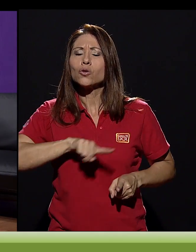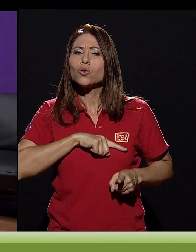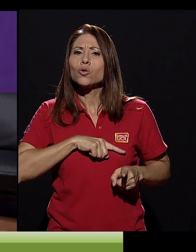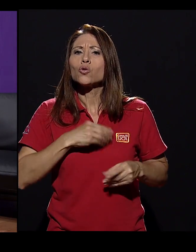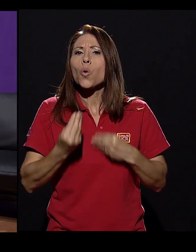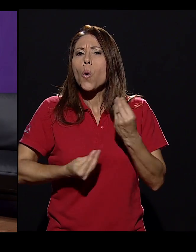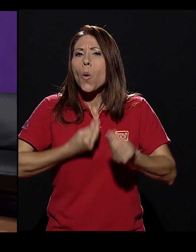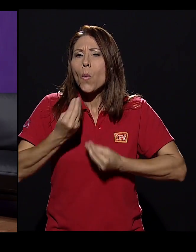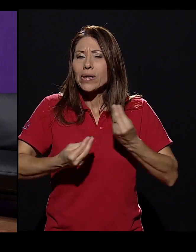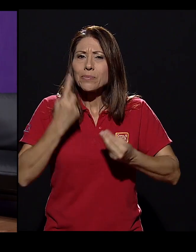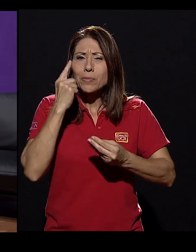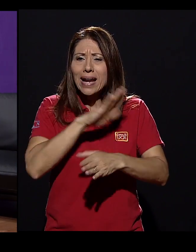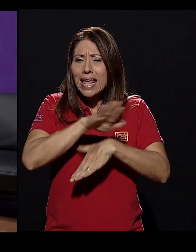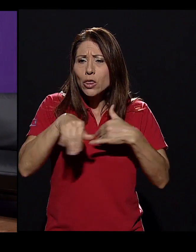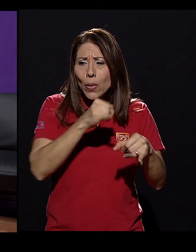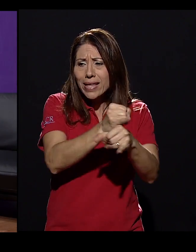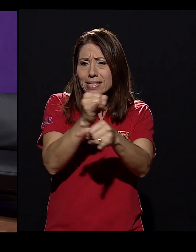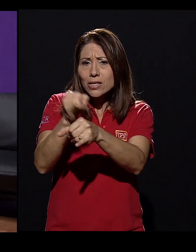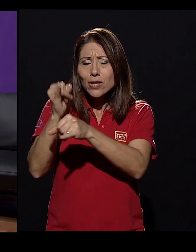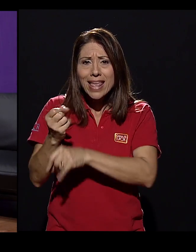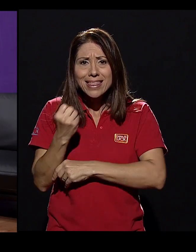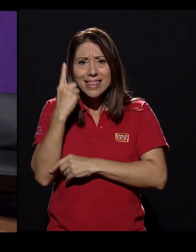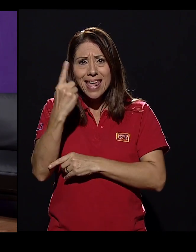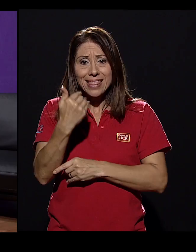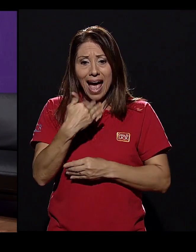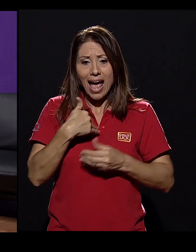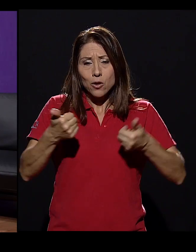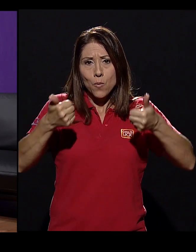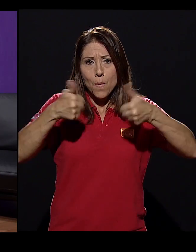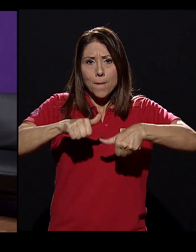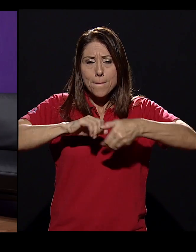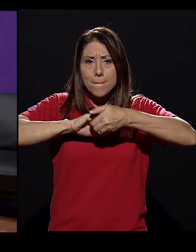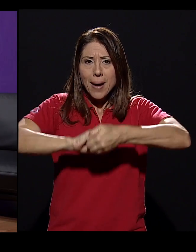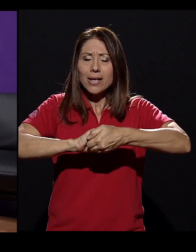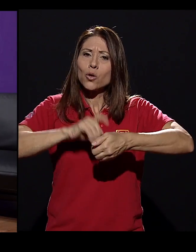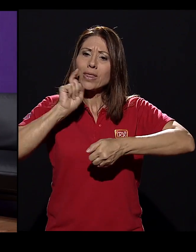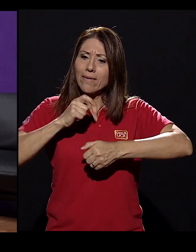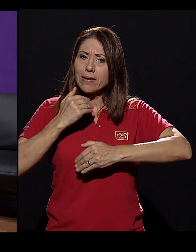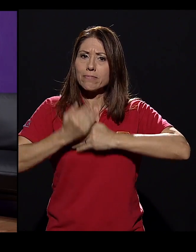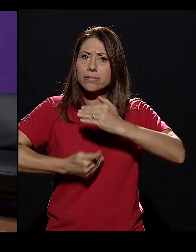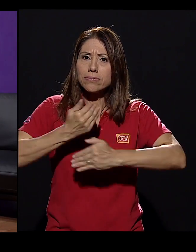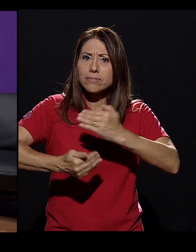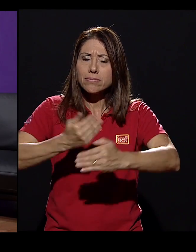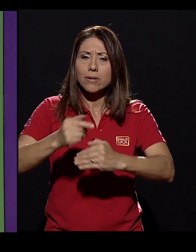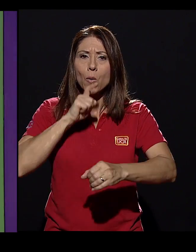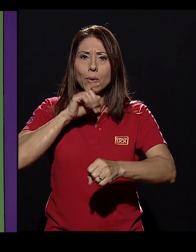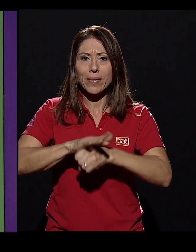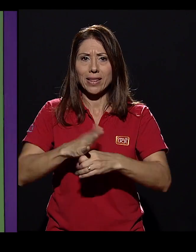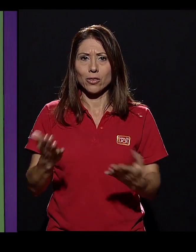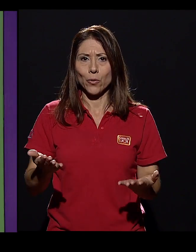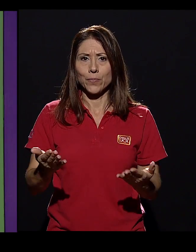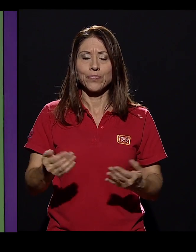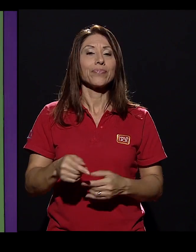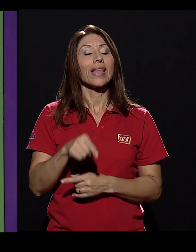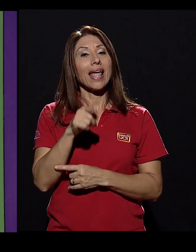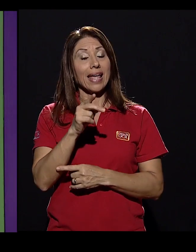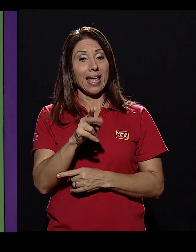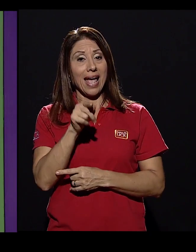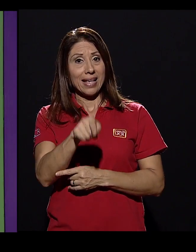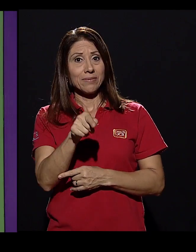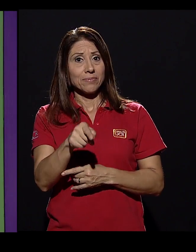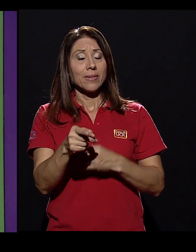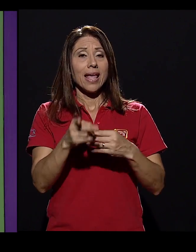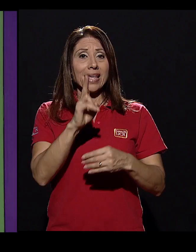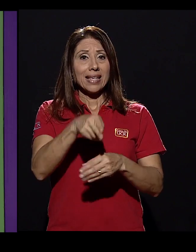hacemos para que toda la institucionalidad entienda que hay un pacto y que hay que sujetarse o avanzar en ese cumplimiento. Precisamente en